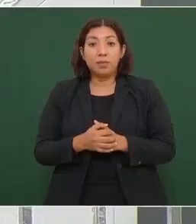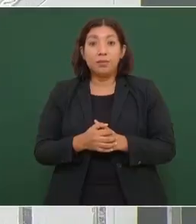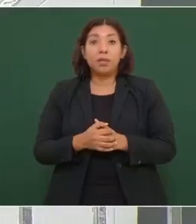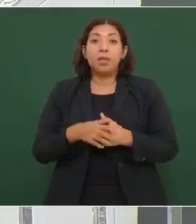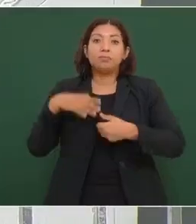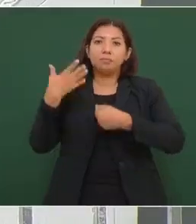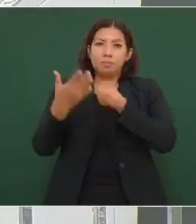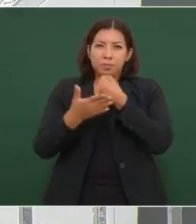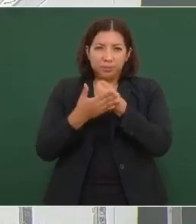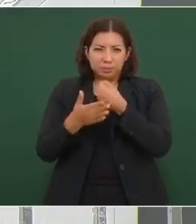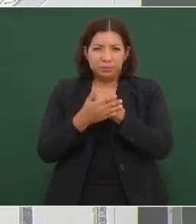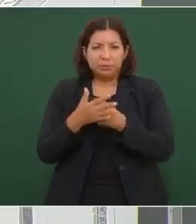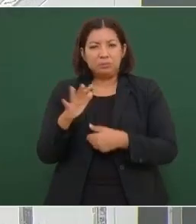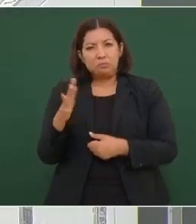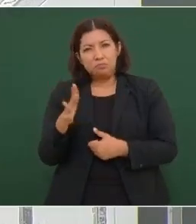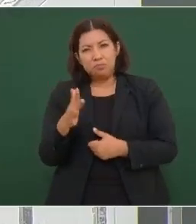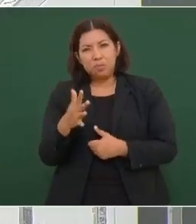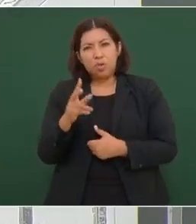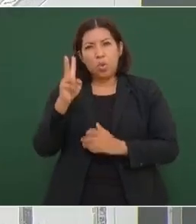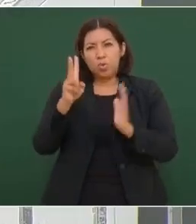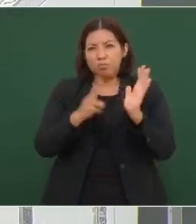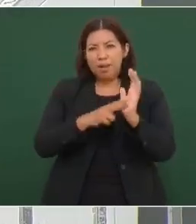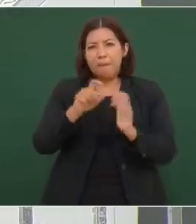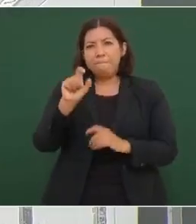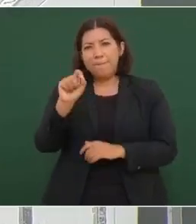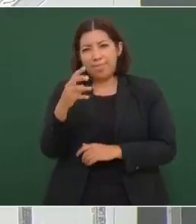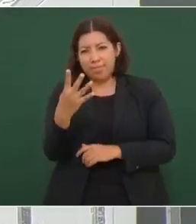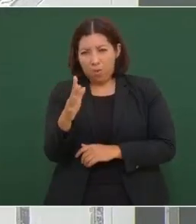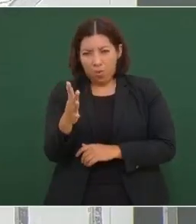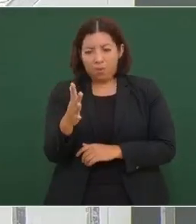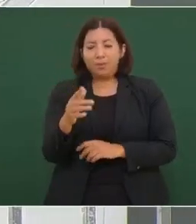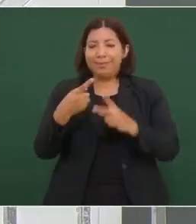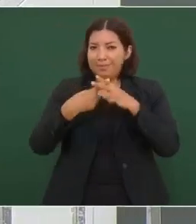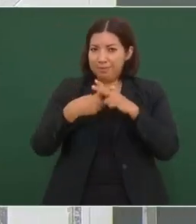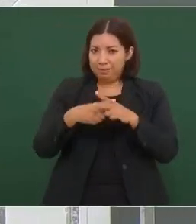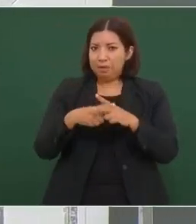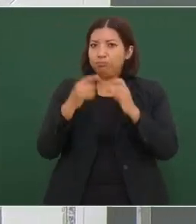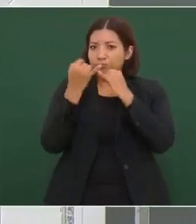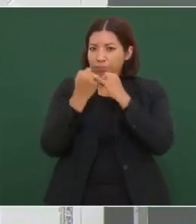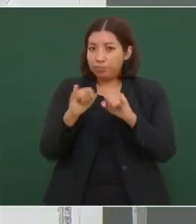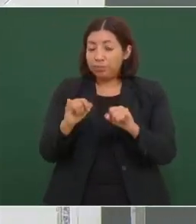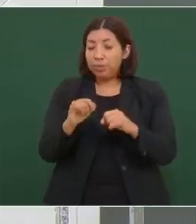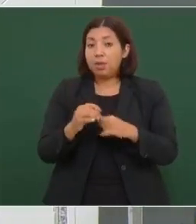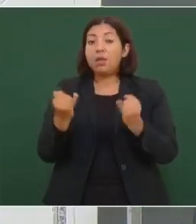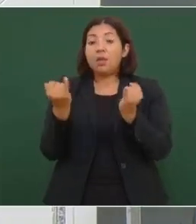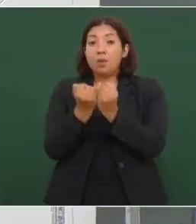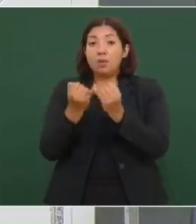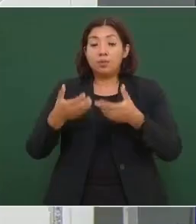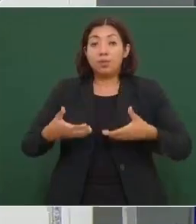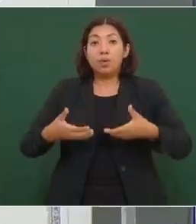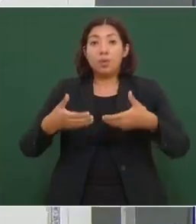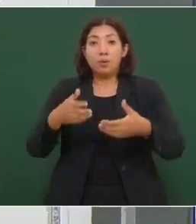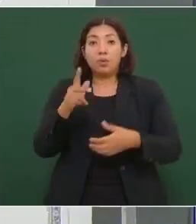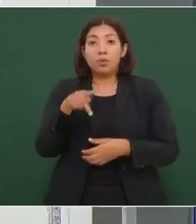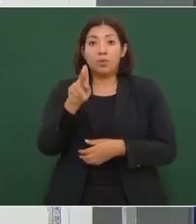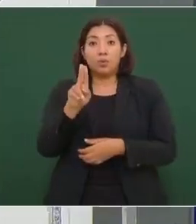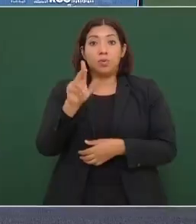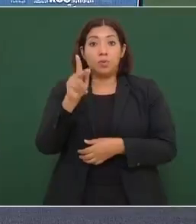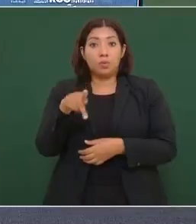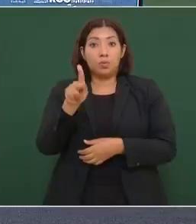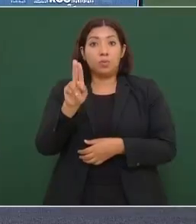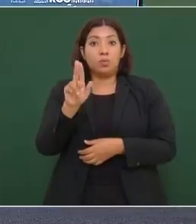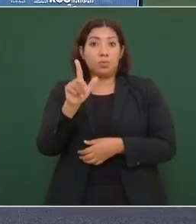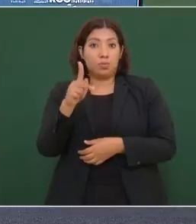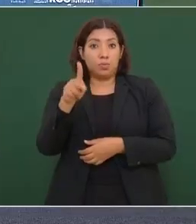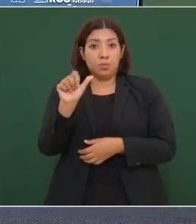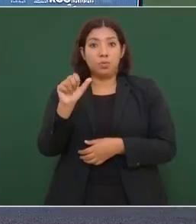que estará inaugurándose en los primeros meses del 2024, se va a desahogar el Boulevard Kukulcán y volvemos al tiempo de mejorar la calidad de